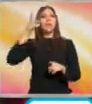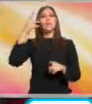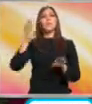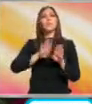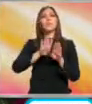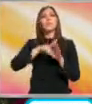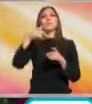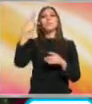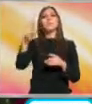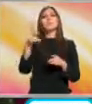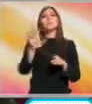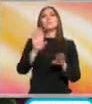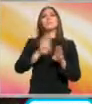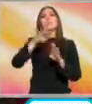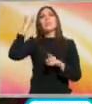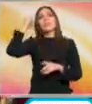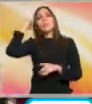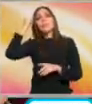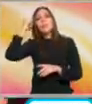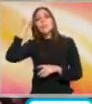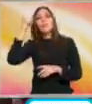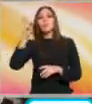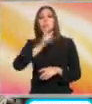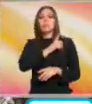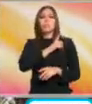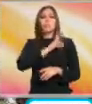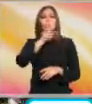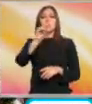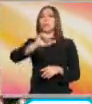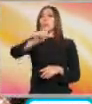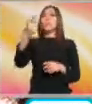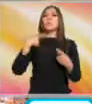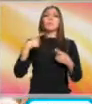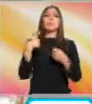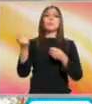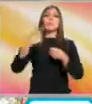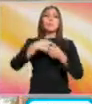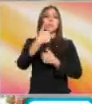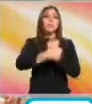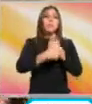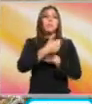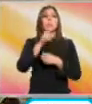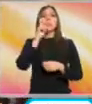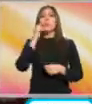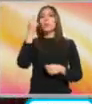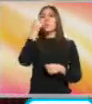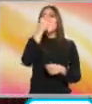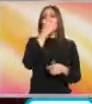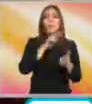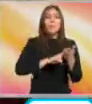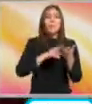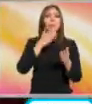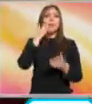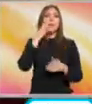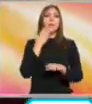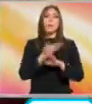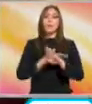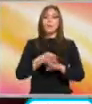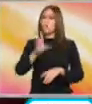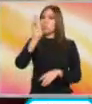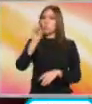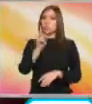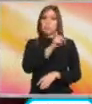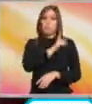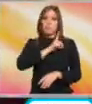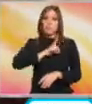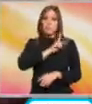rasgos autóctonos o indígenas. No se permitía que concursaran mujeres de ojo verde, tez blanca. Tenían que ser